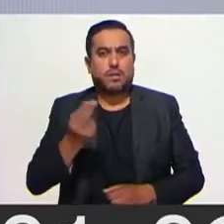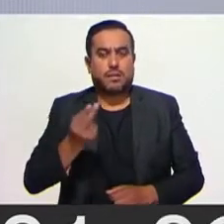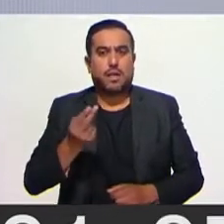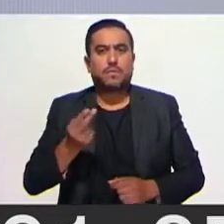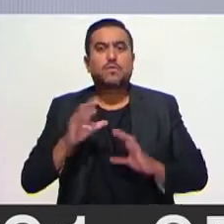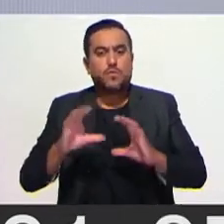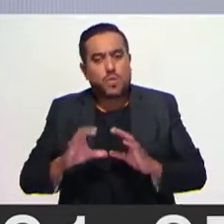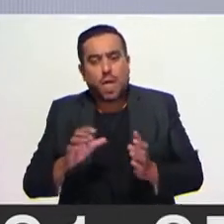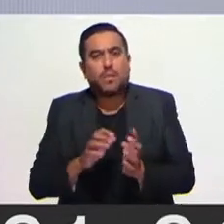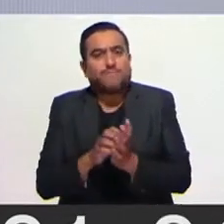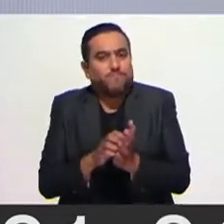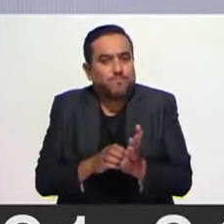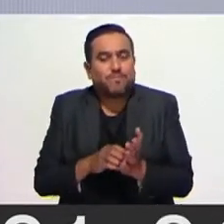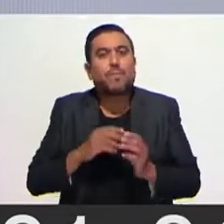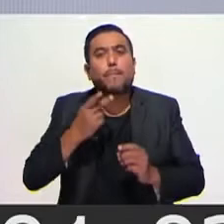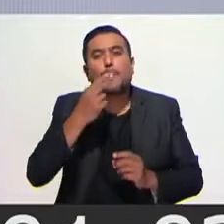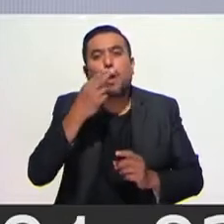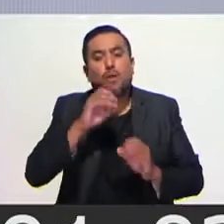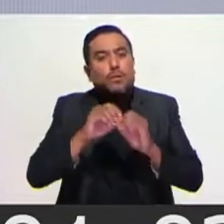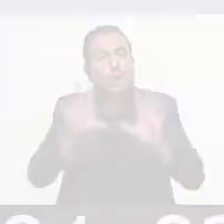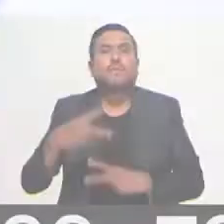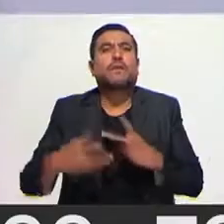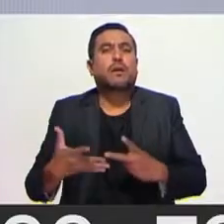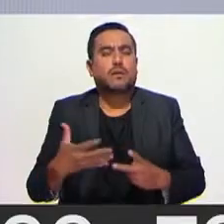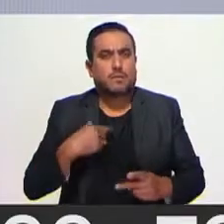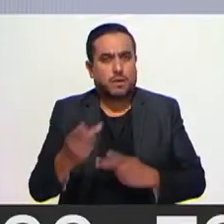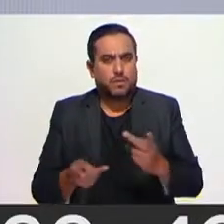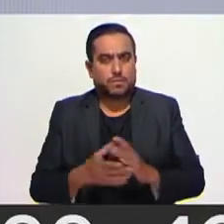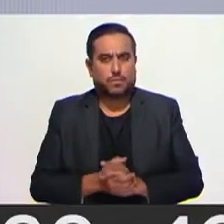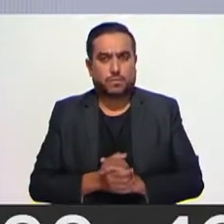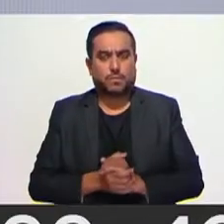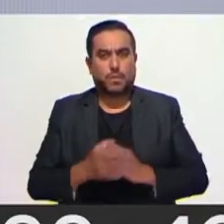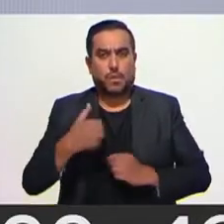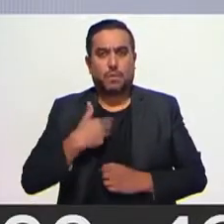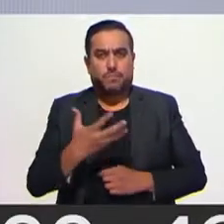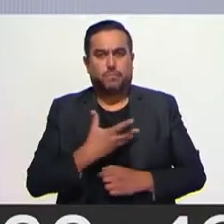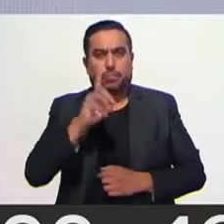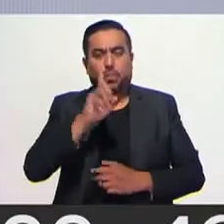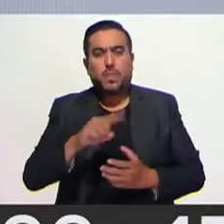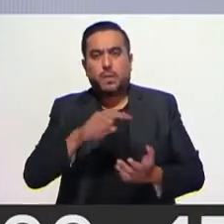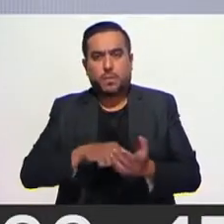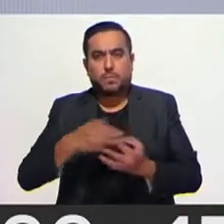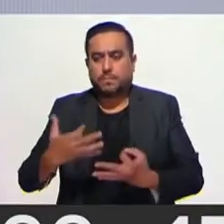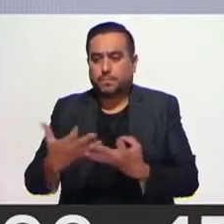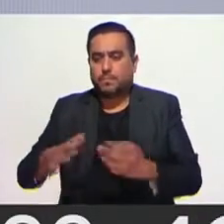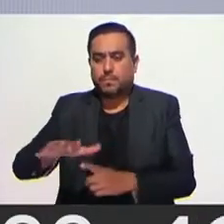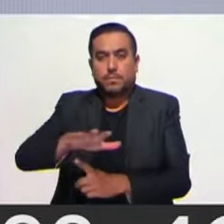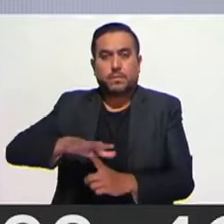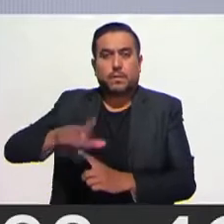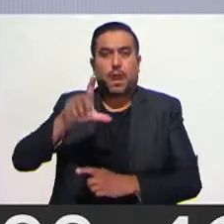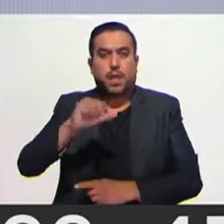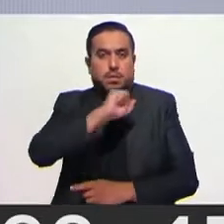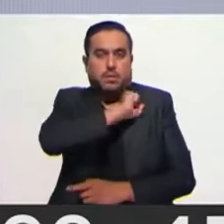austero, eficiente, eficaz y transparente en el gasto público. El municipio tiene un predio que también lo tengo para el polígono de la